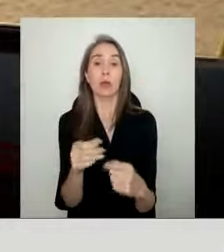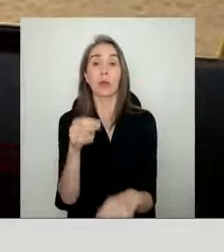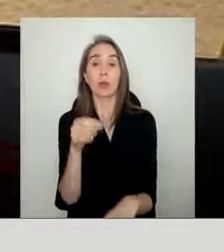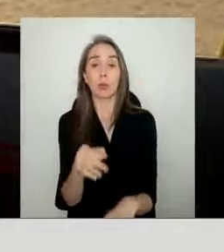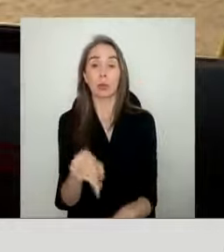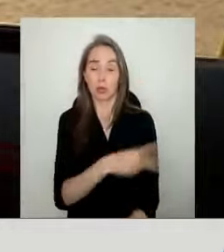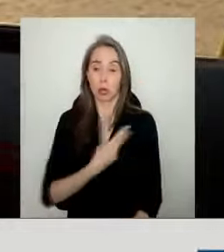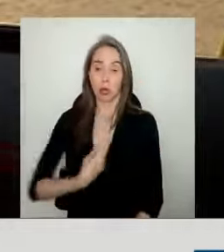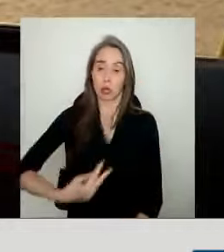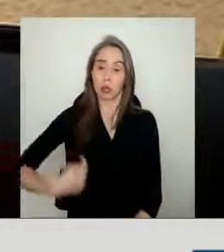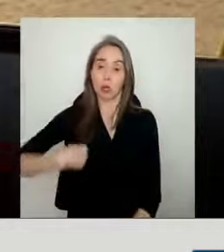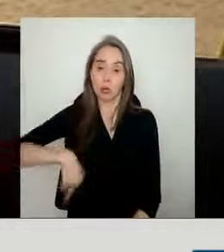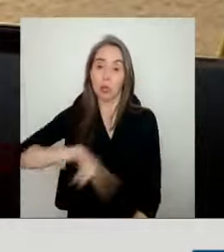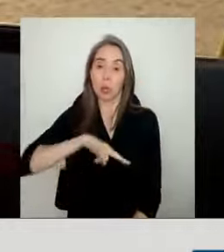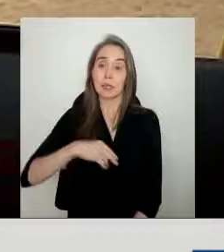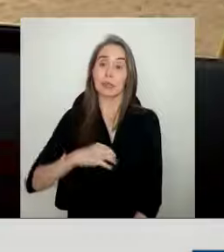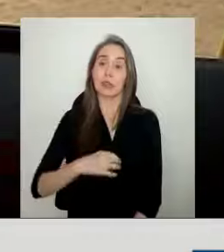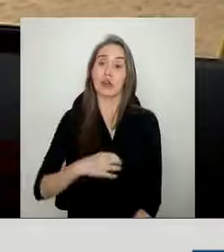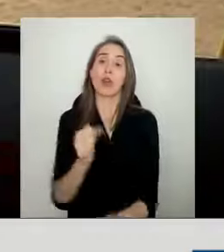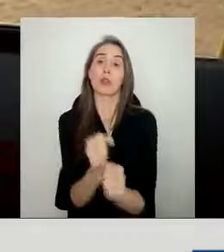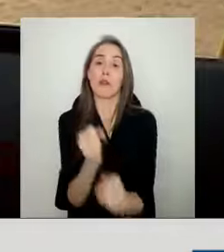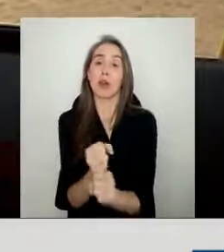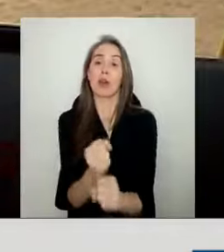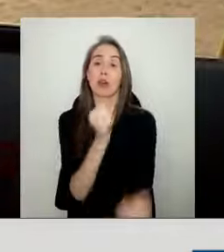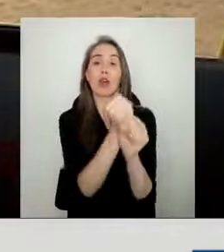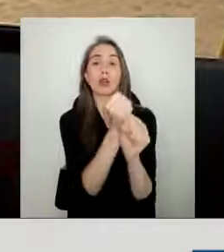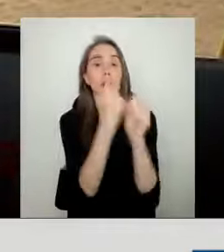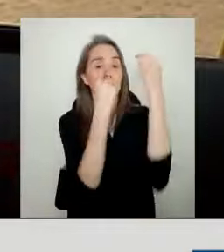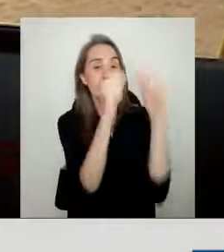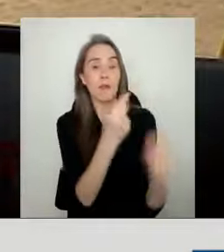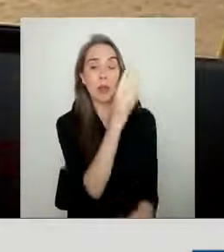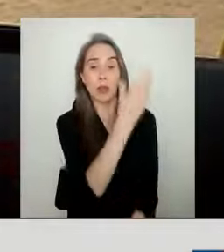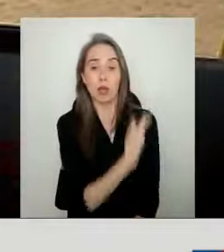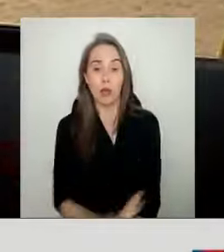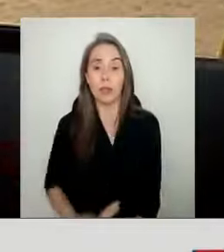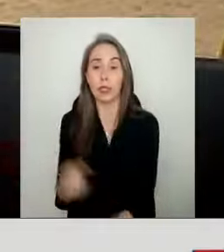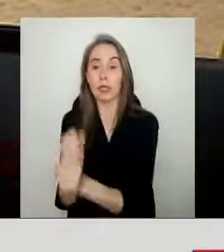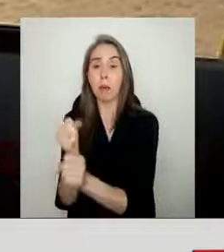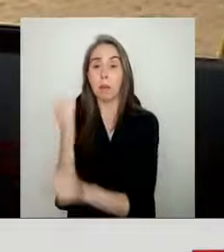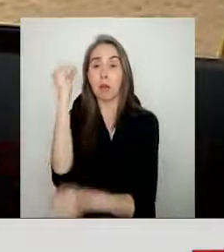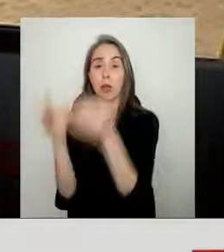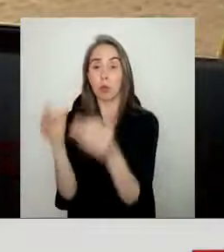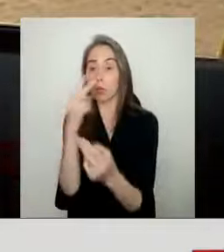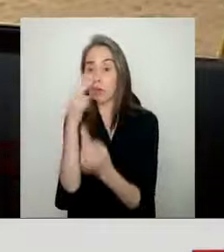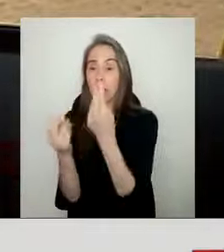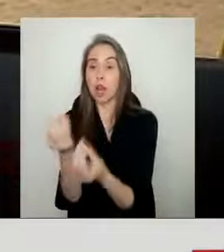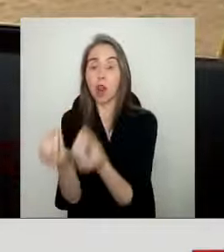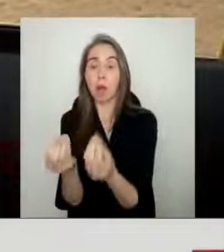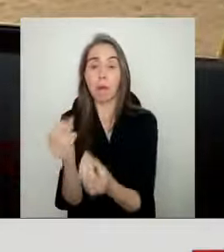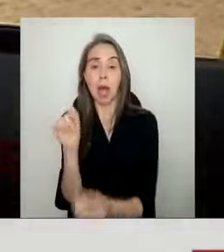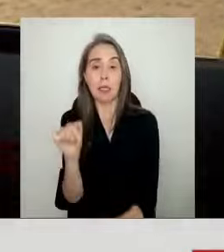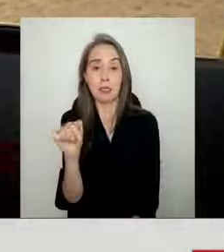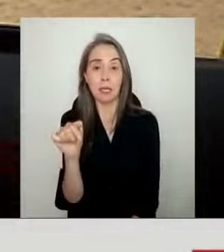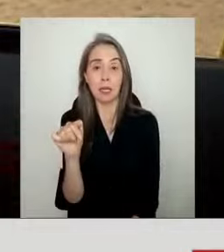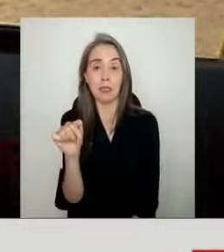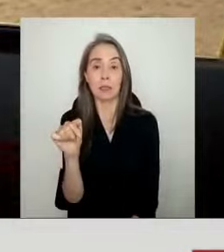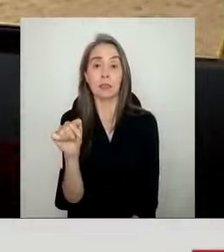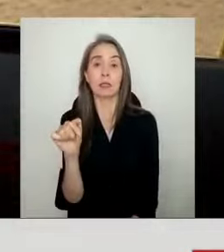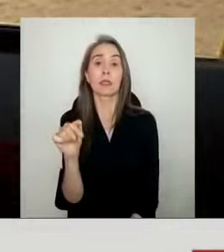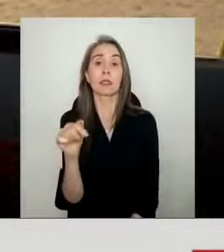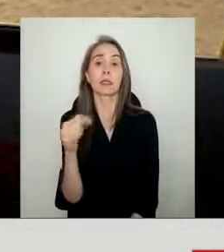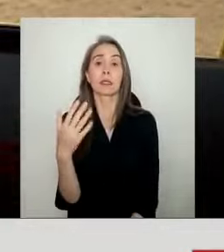labor la labor del ejecutivo Miren la labor del poder judicial a propósito de lo que está pasando hoy día y de los severos y razonables